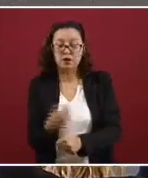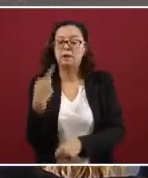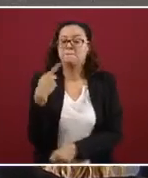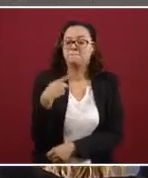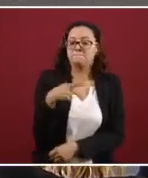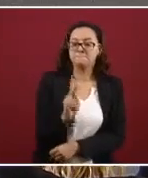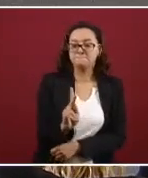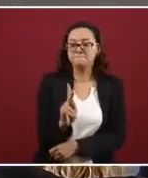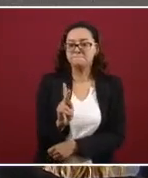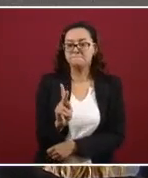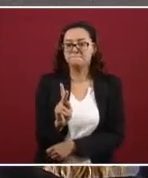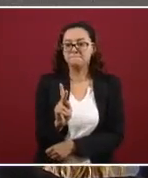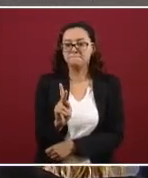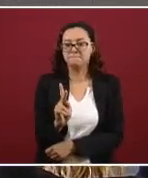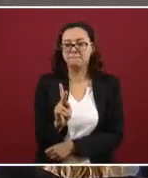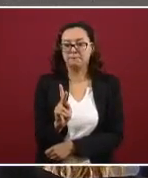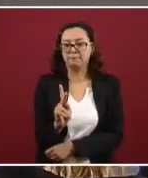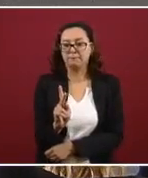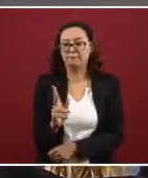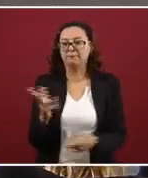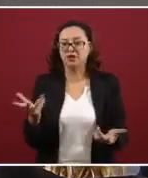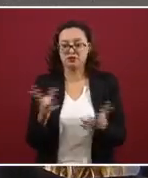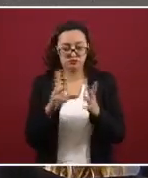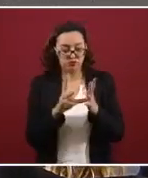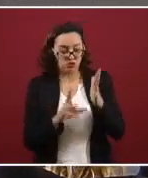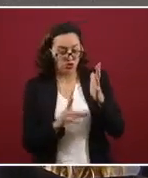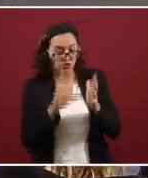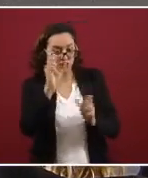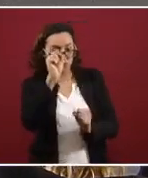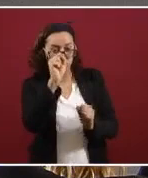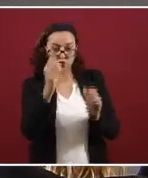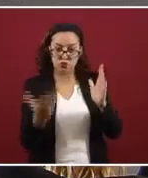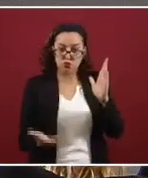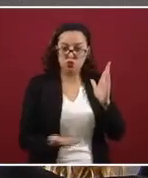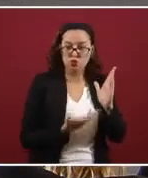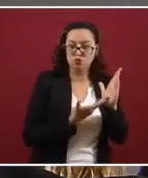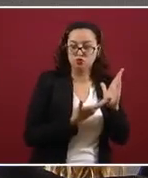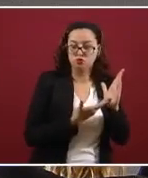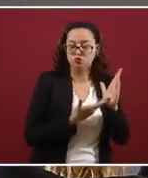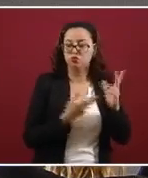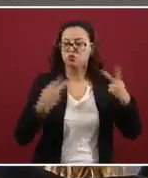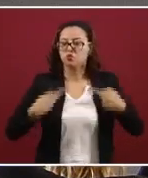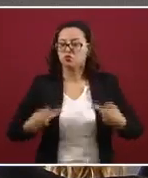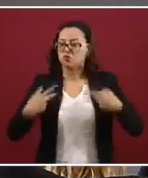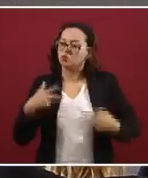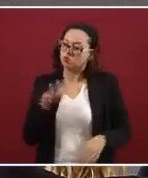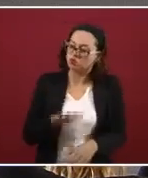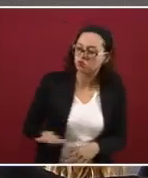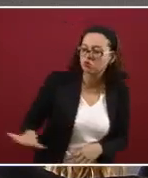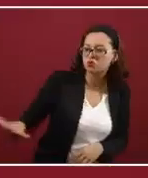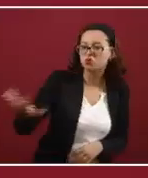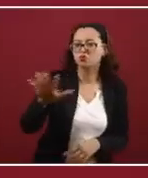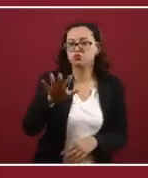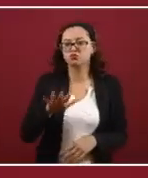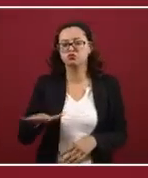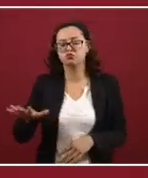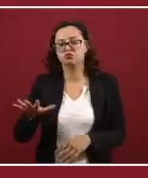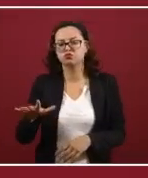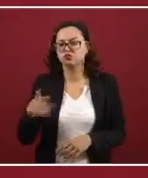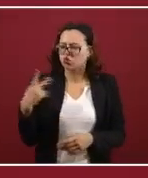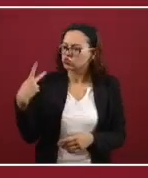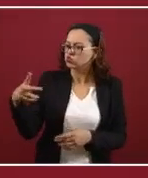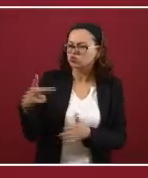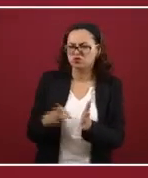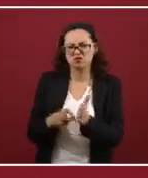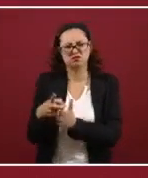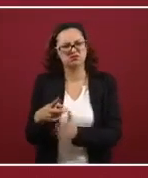pero según nuestra Carta Magna, el pueblo tiene en todo momento el derecho